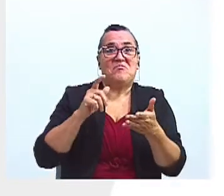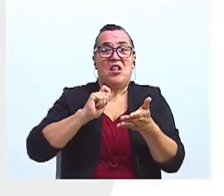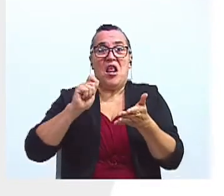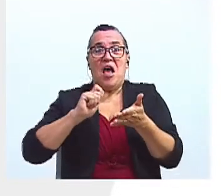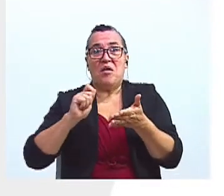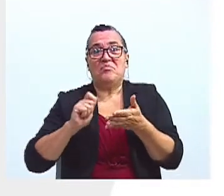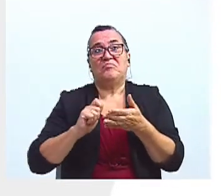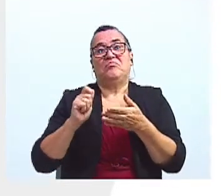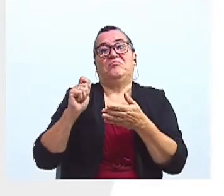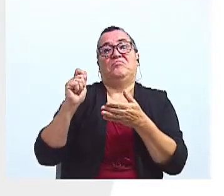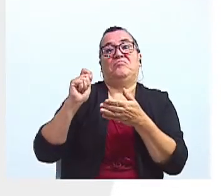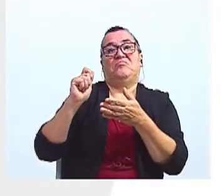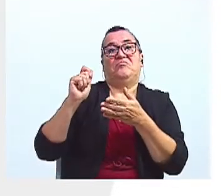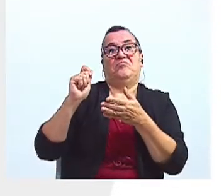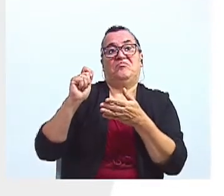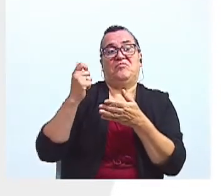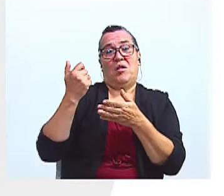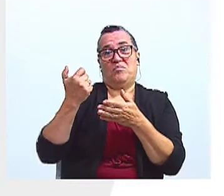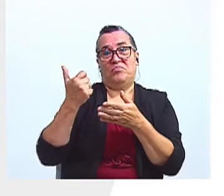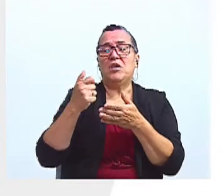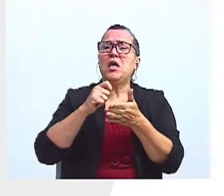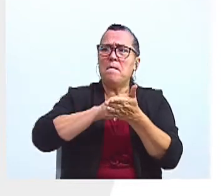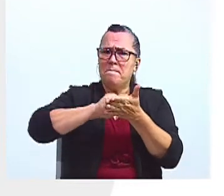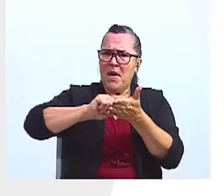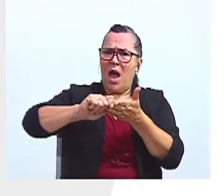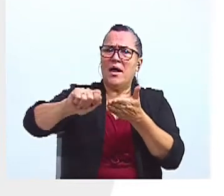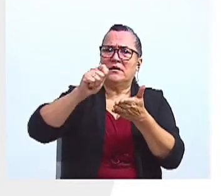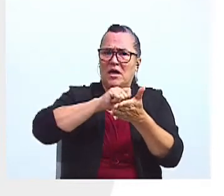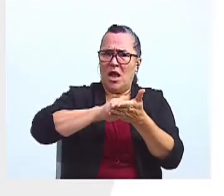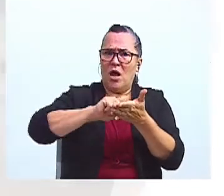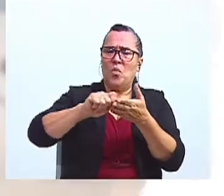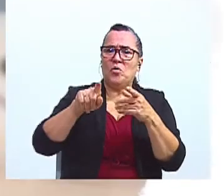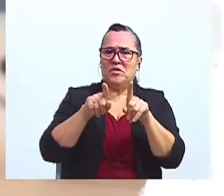lápiz, incluso marcadores.